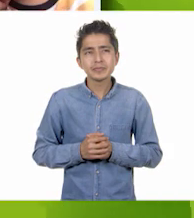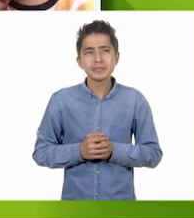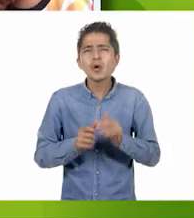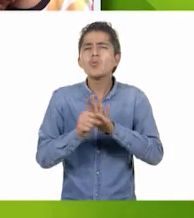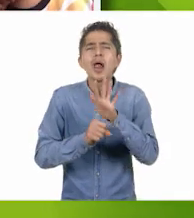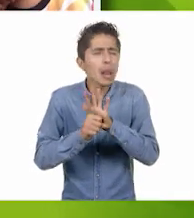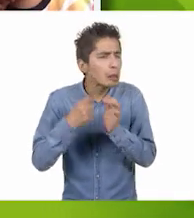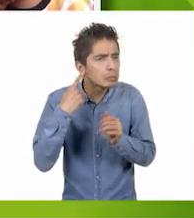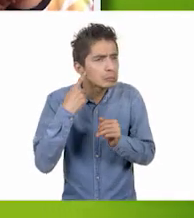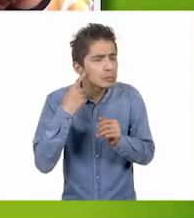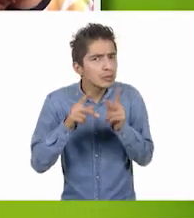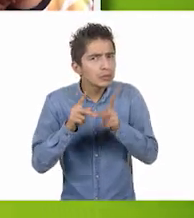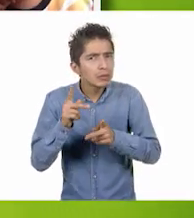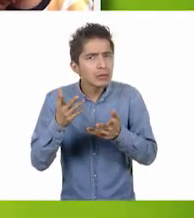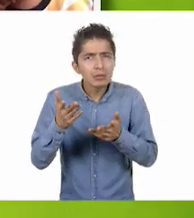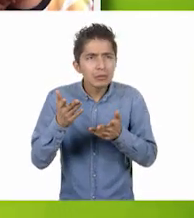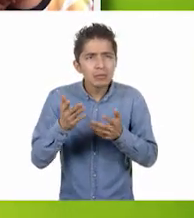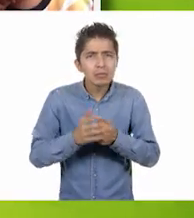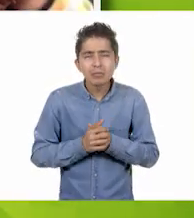¿Cuál?